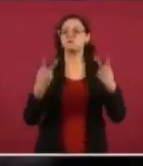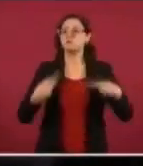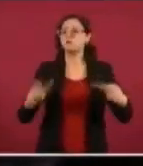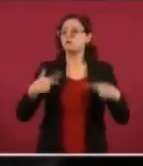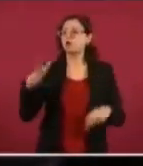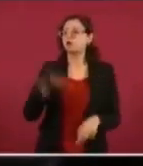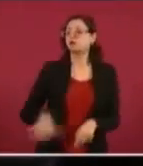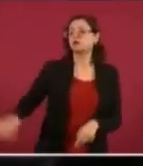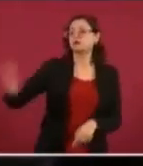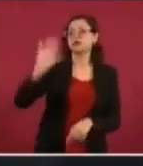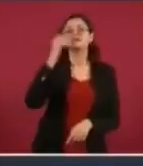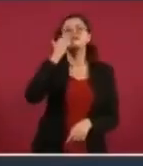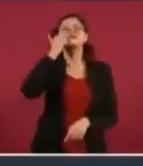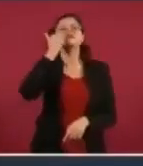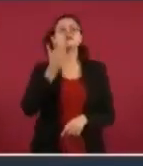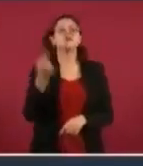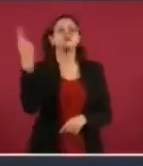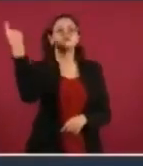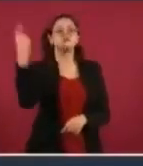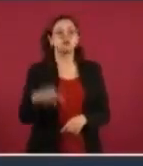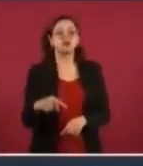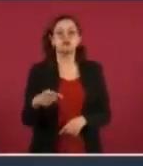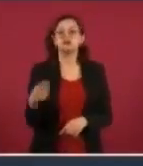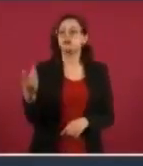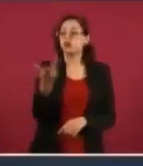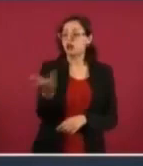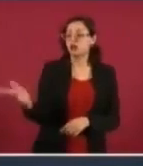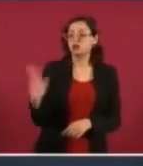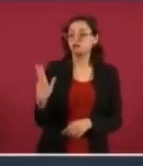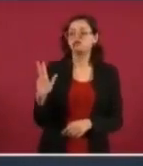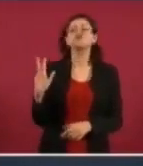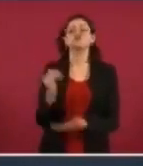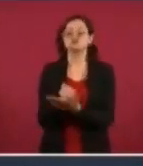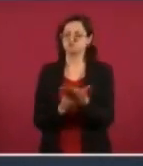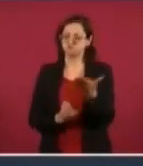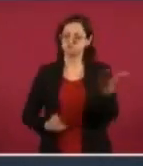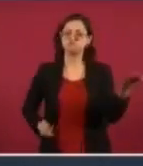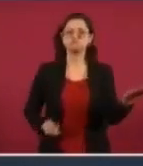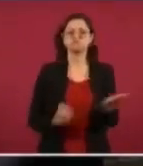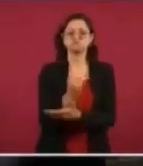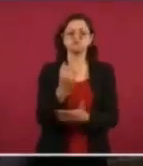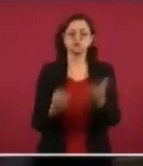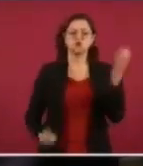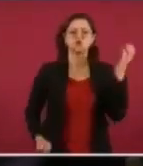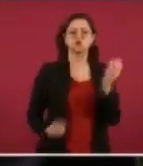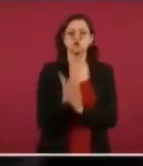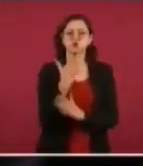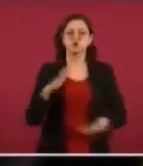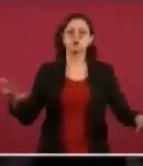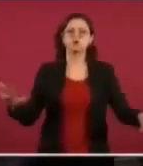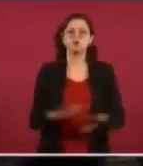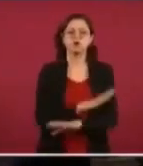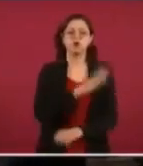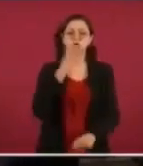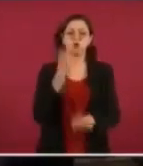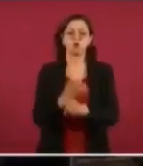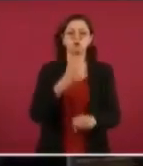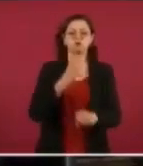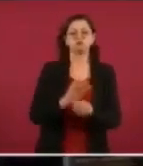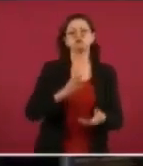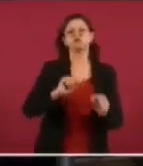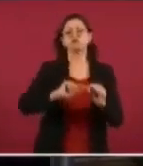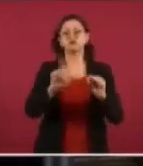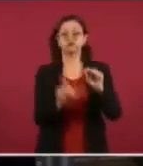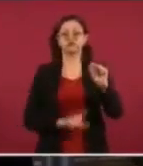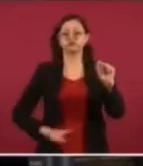voluntad del pueblo que decidió emprender la cuarta transformación de la